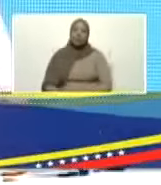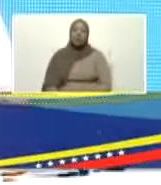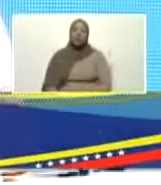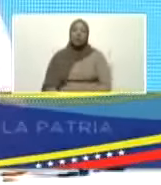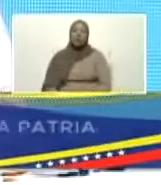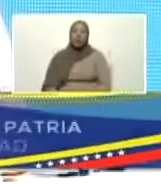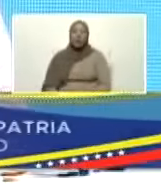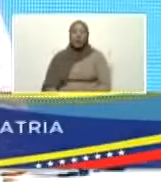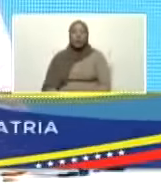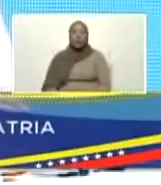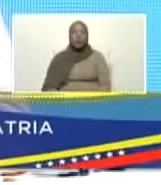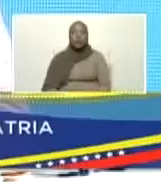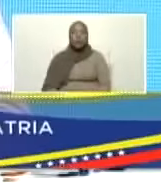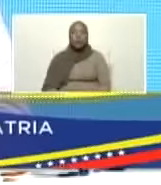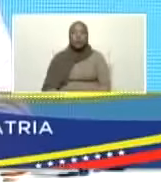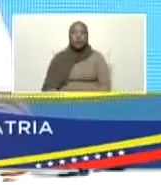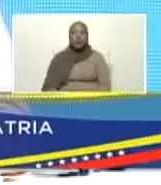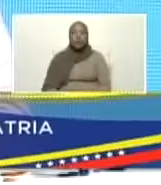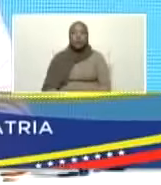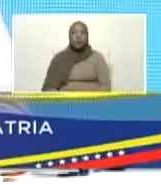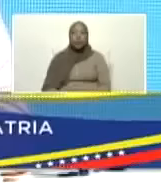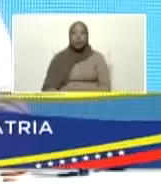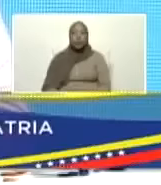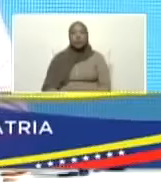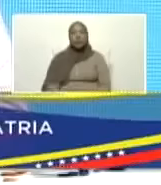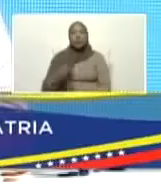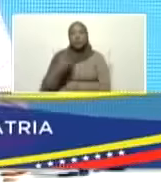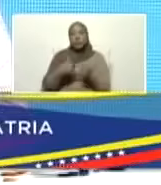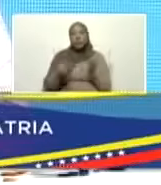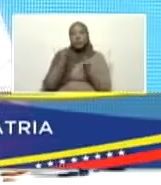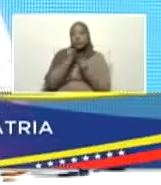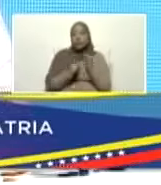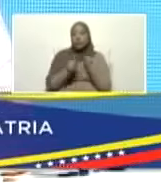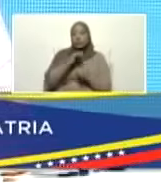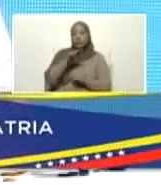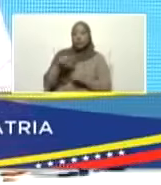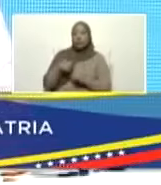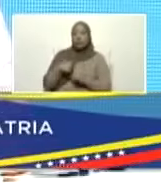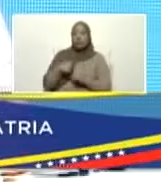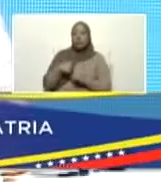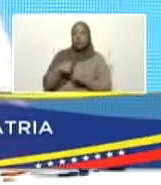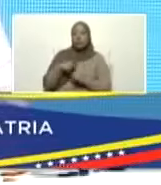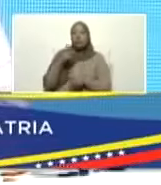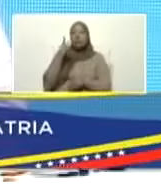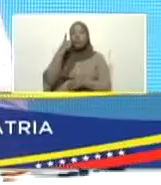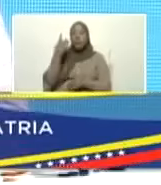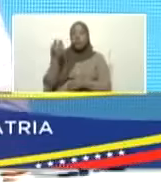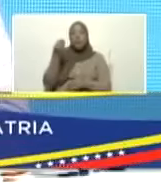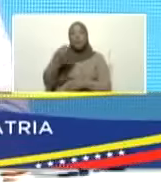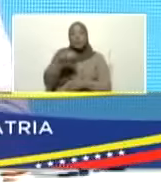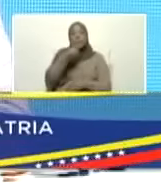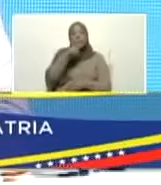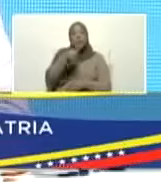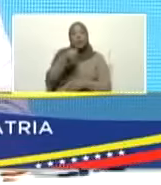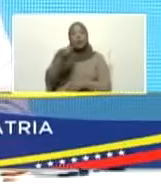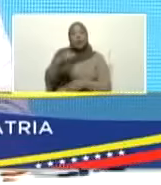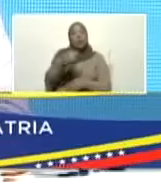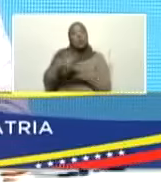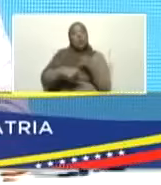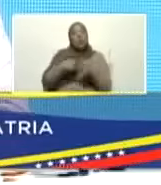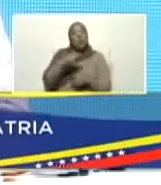No es magallanero. Hace honor a su apellido. Levanten la mano a los magallaneros aquí para